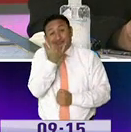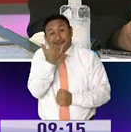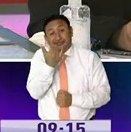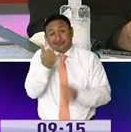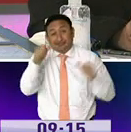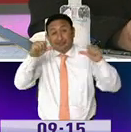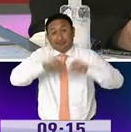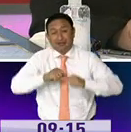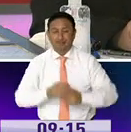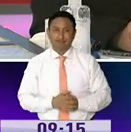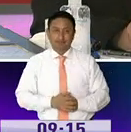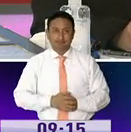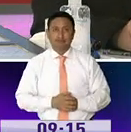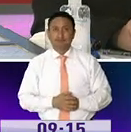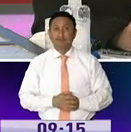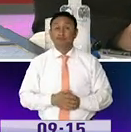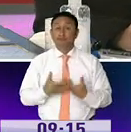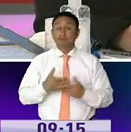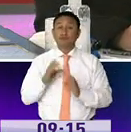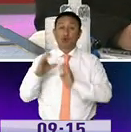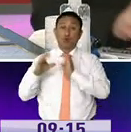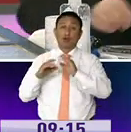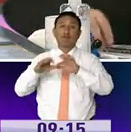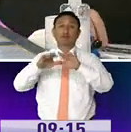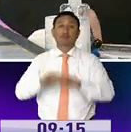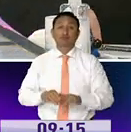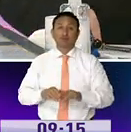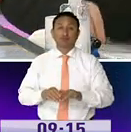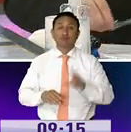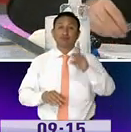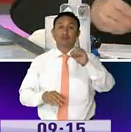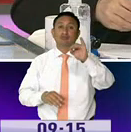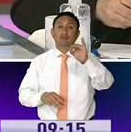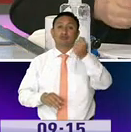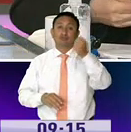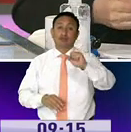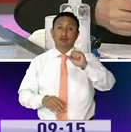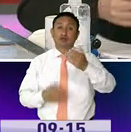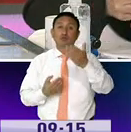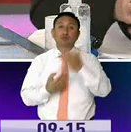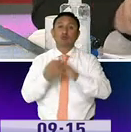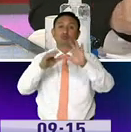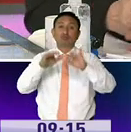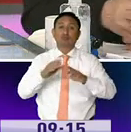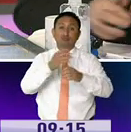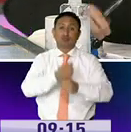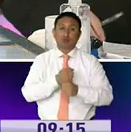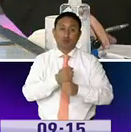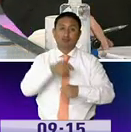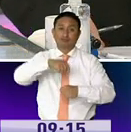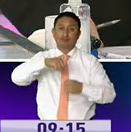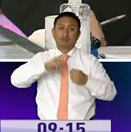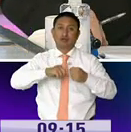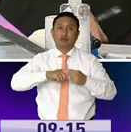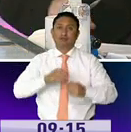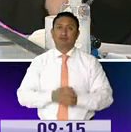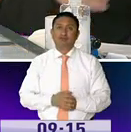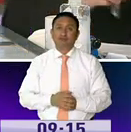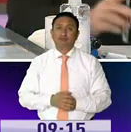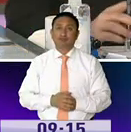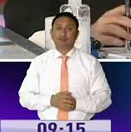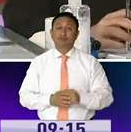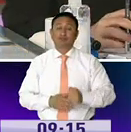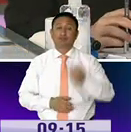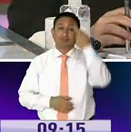todo en estas emergencias. Estamos charlando con el secretario César Díaz, él es el nuevo secretario de Seguridad del Distrito Metropolitano de Quito. Le